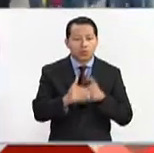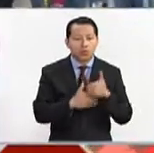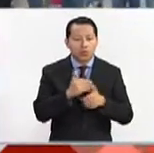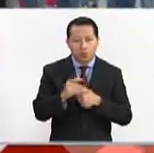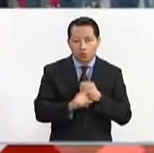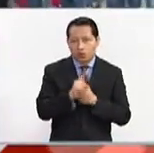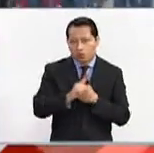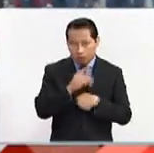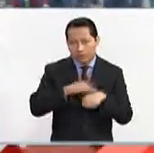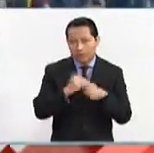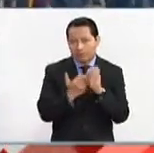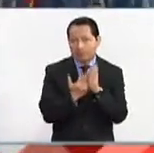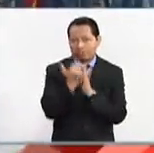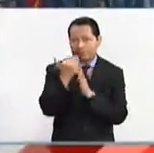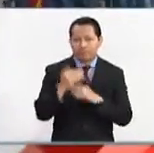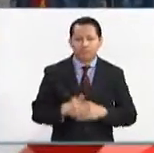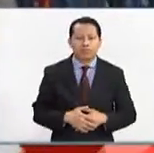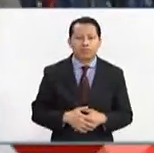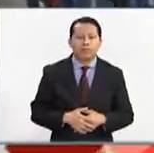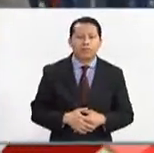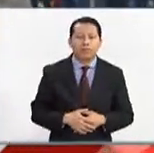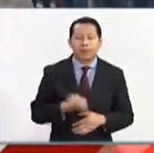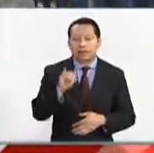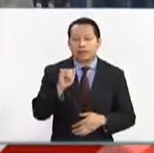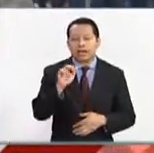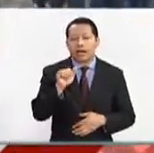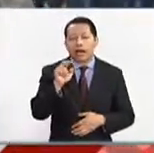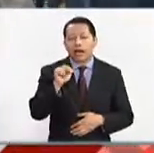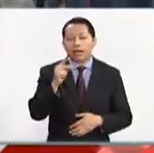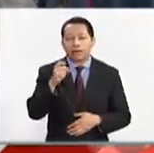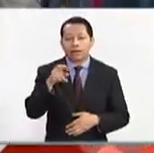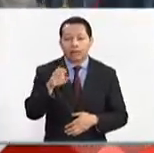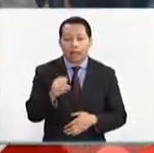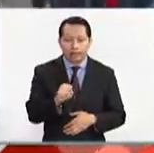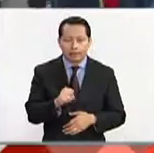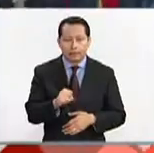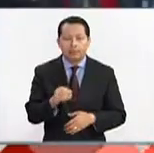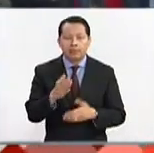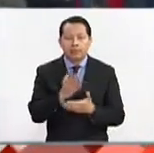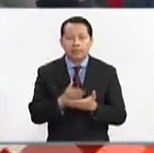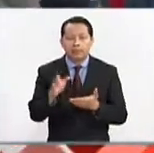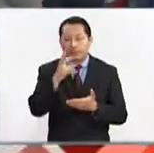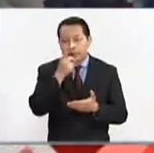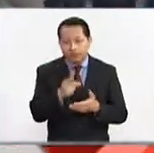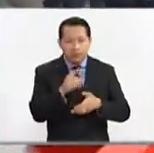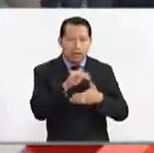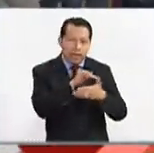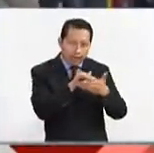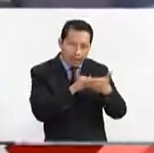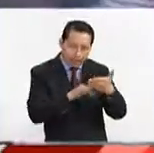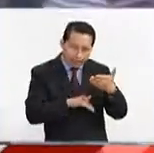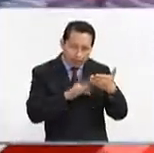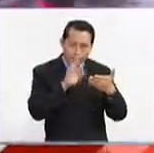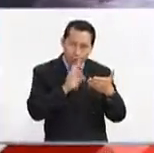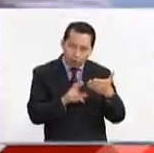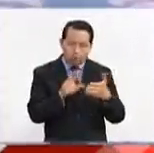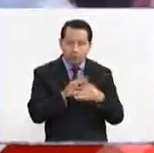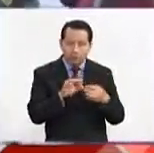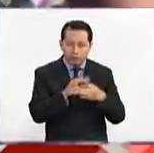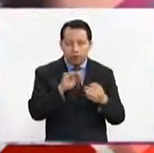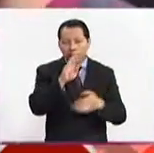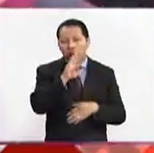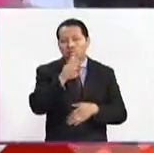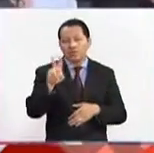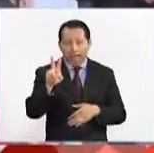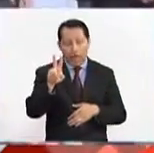agravando progresivamente. Así es, Andrés. Por otra parte, estamos leyendo aquí los reportes de la caída de la Bolsa de Valores